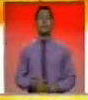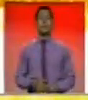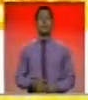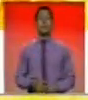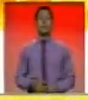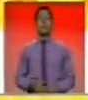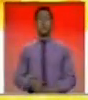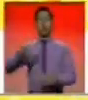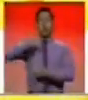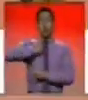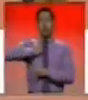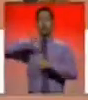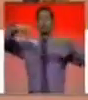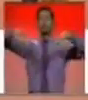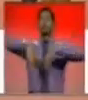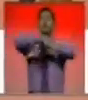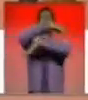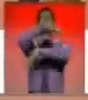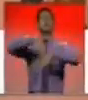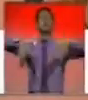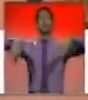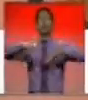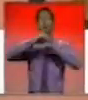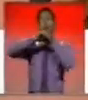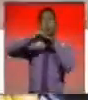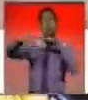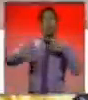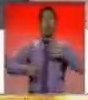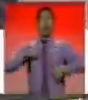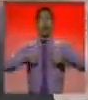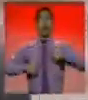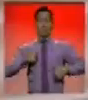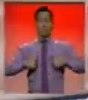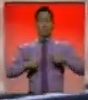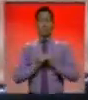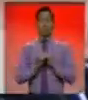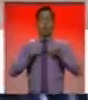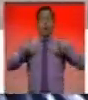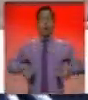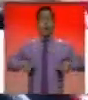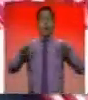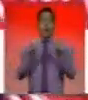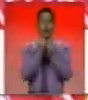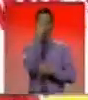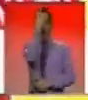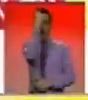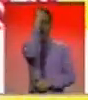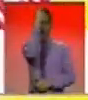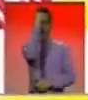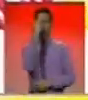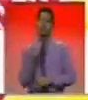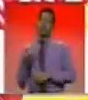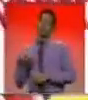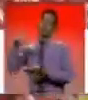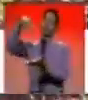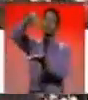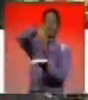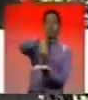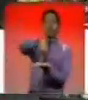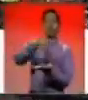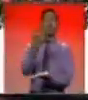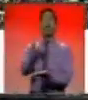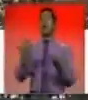de relevo de guardia fueron invitados los candidatos de Alianza País, Lenín Moreno y Jorge Glass, quienes fueron ovacionados por la multitud en compañía